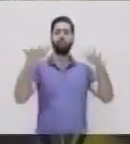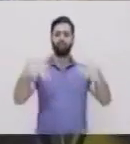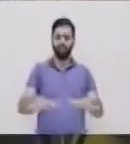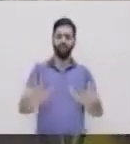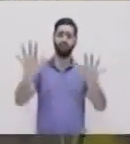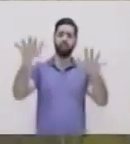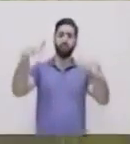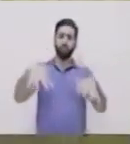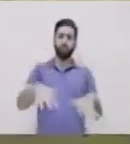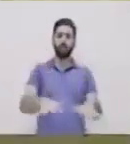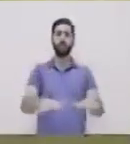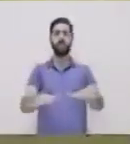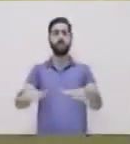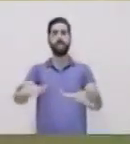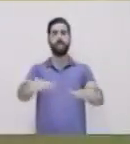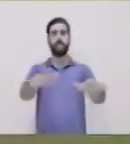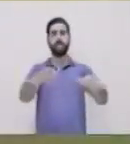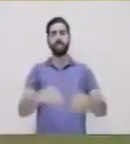un torrente.